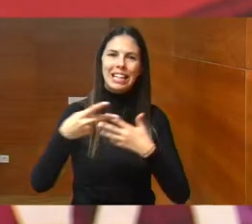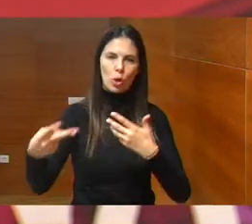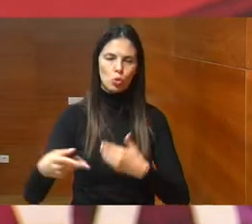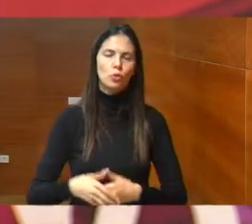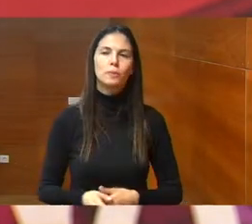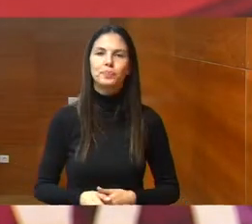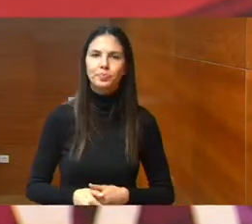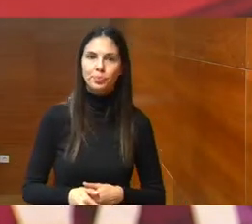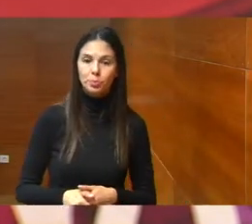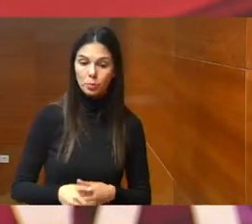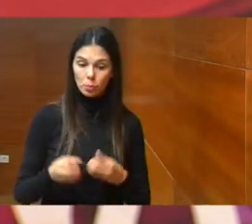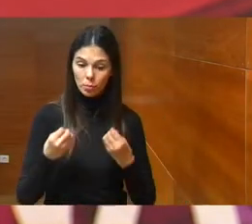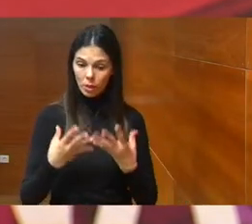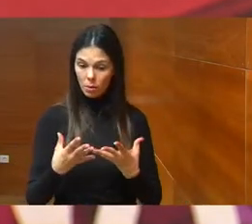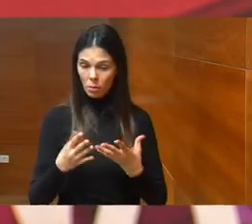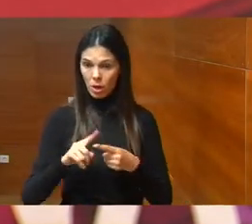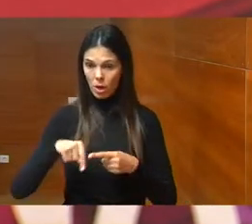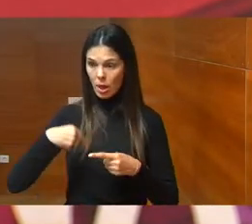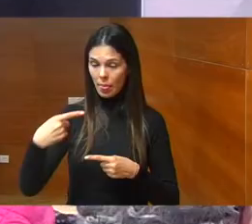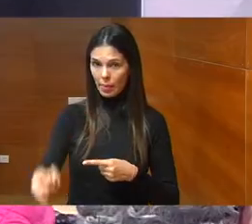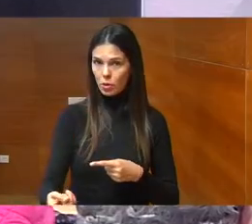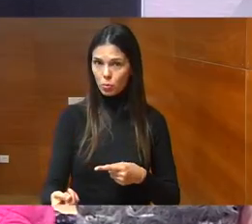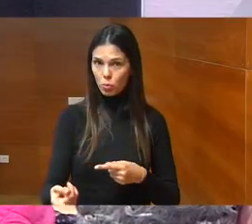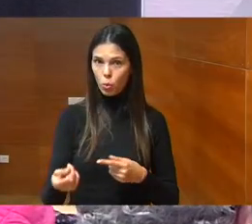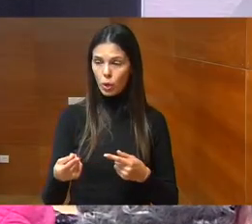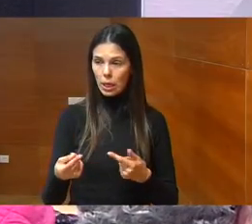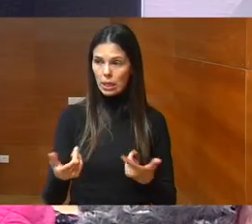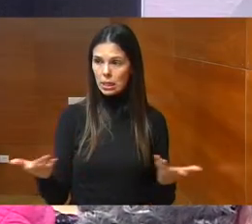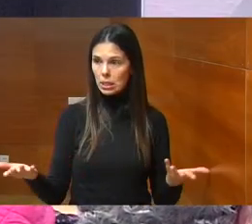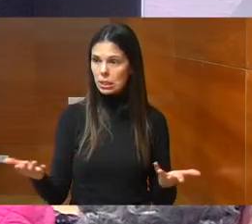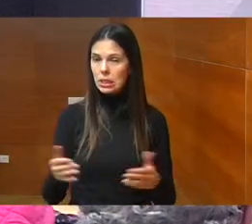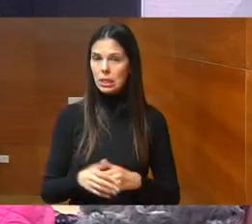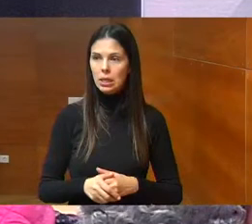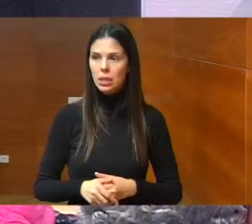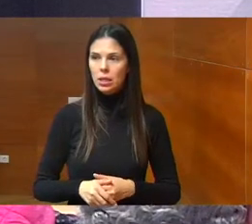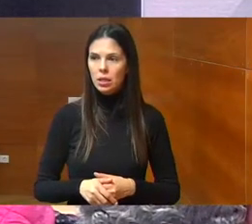Bueno después de esto bueno o que queda